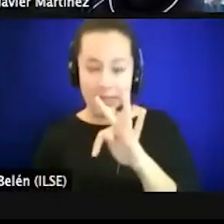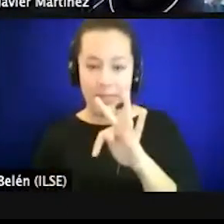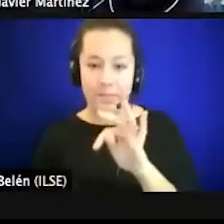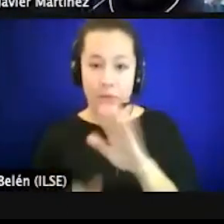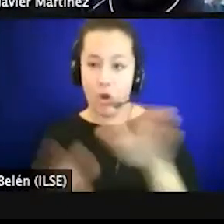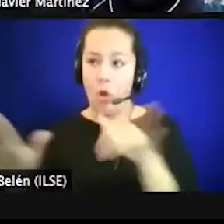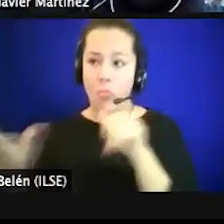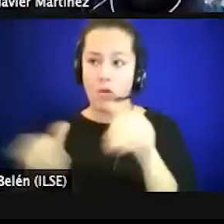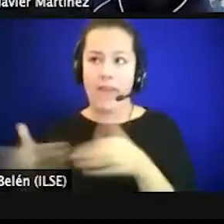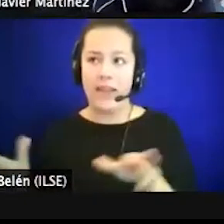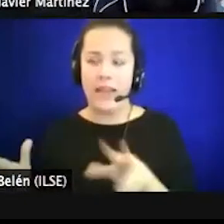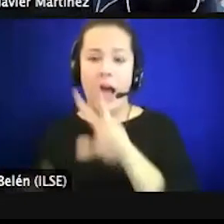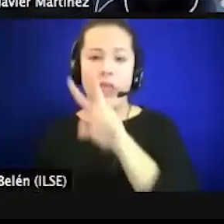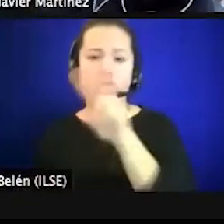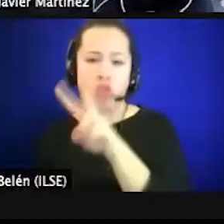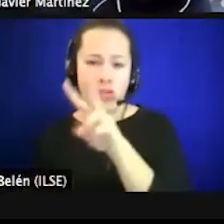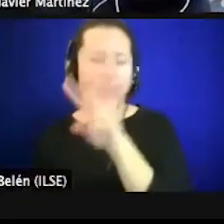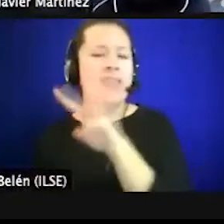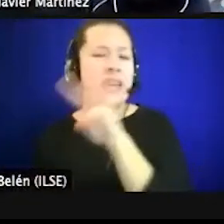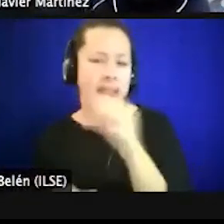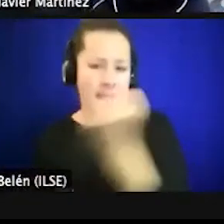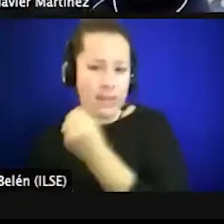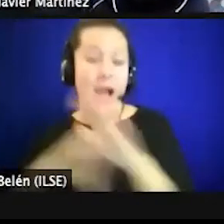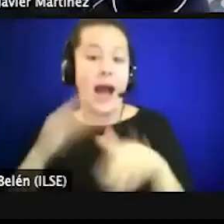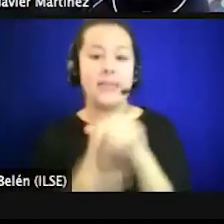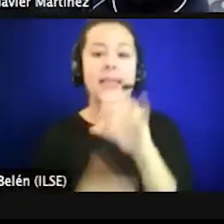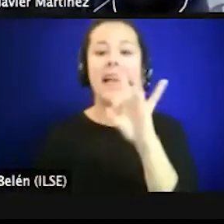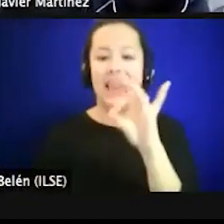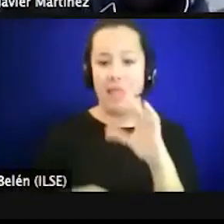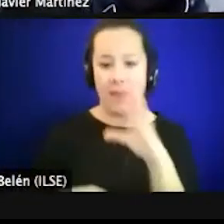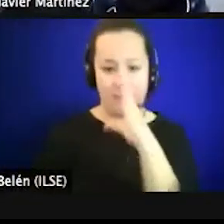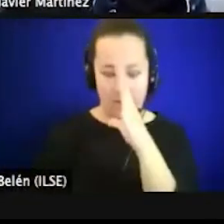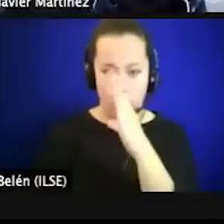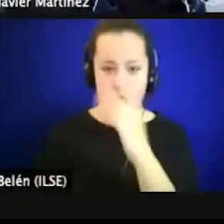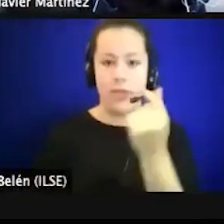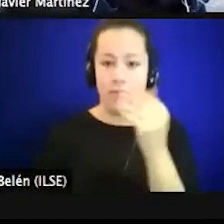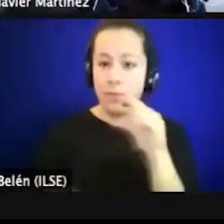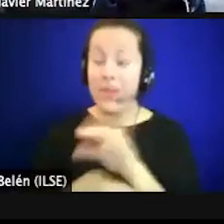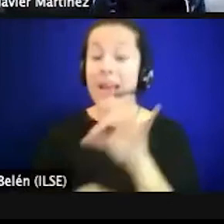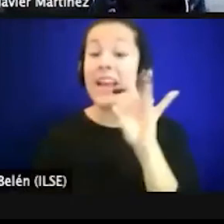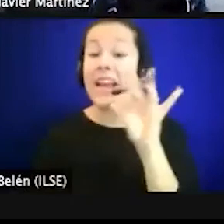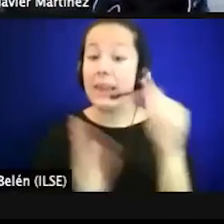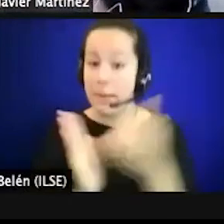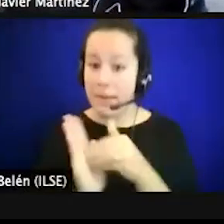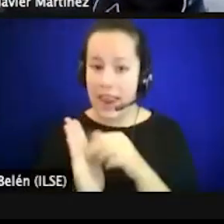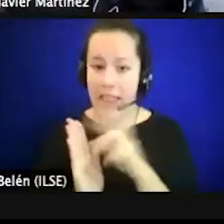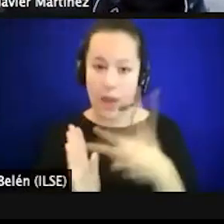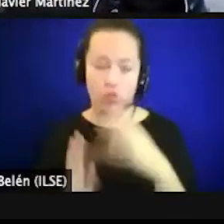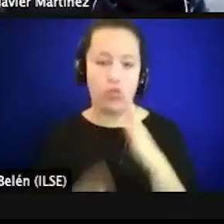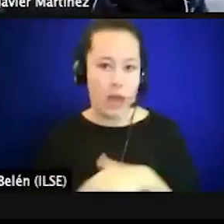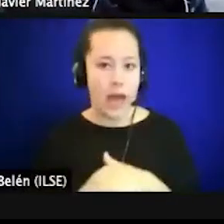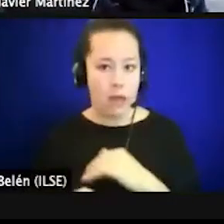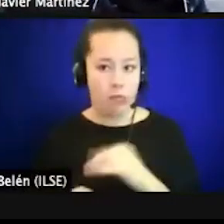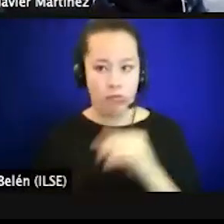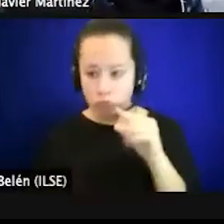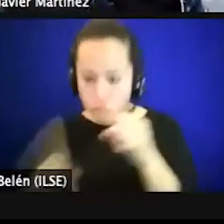de febrero. Y ahí lo que se da es una dotación económica de 15.000 euros para estos proyectos.